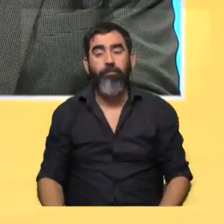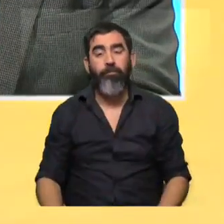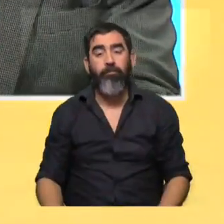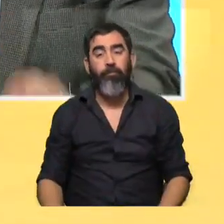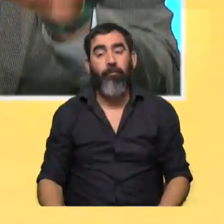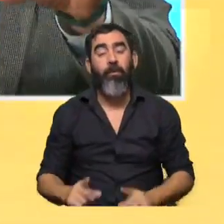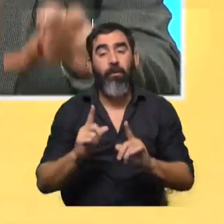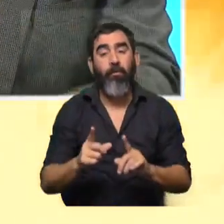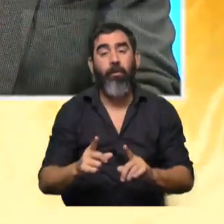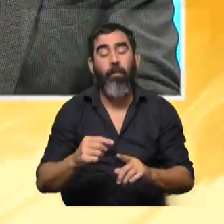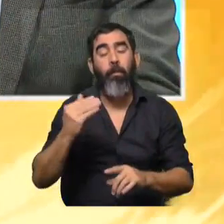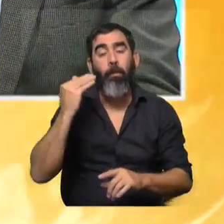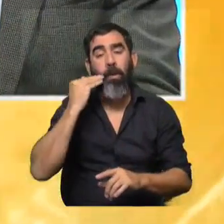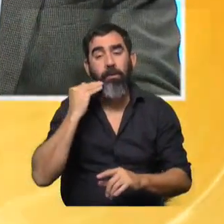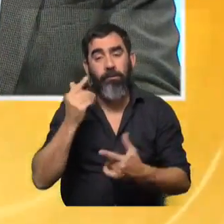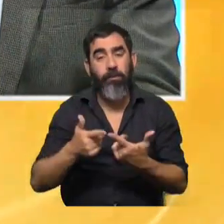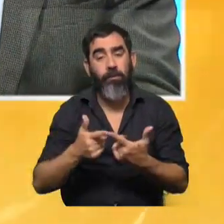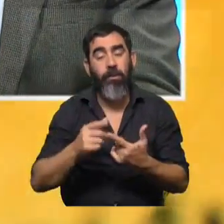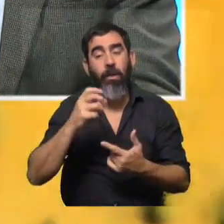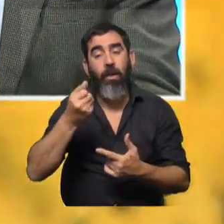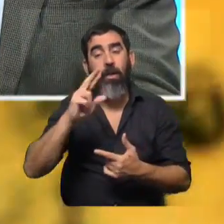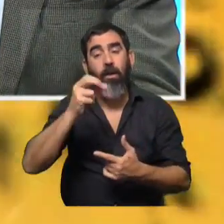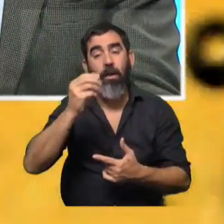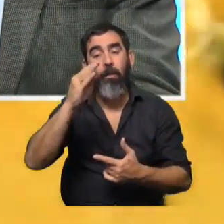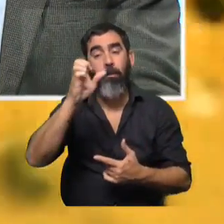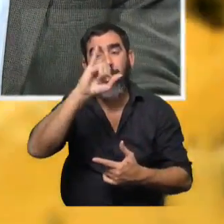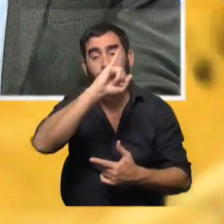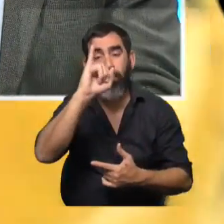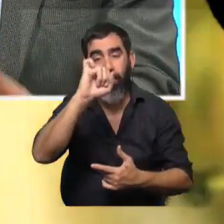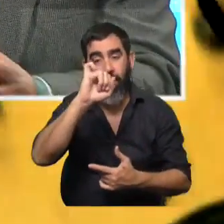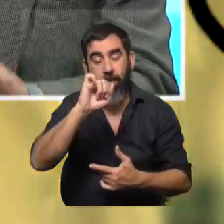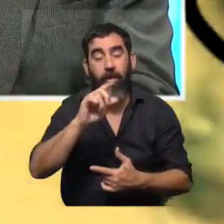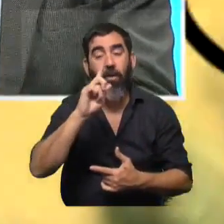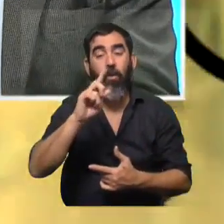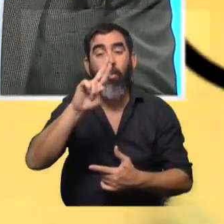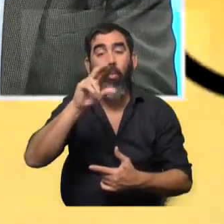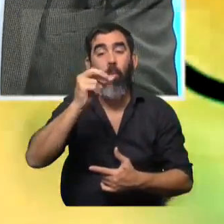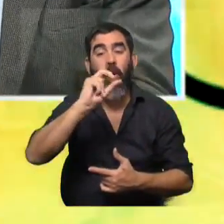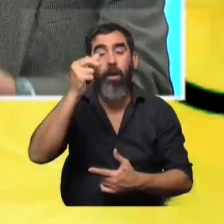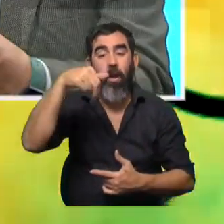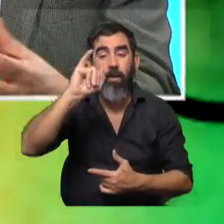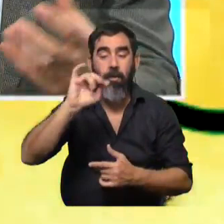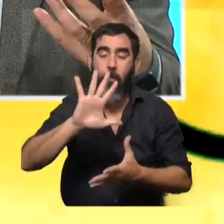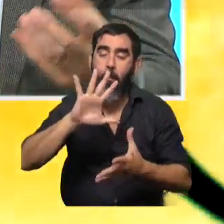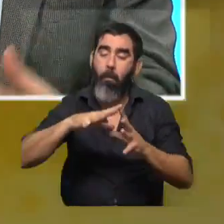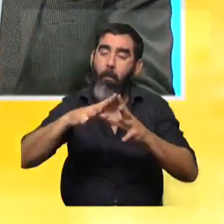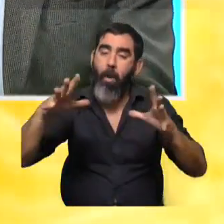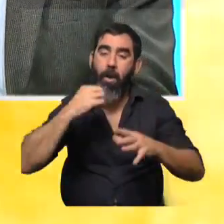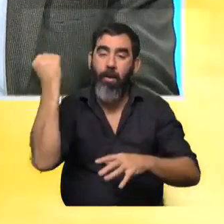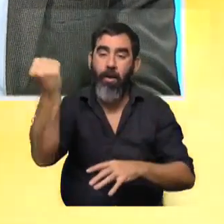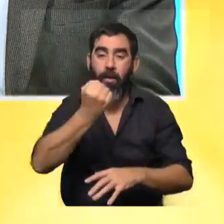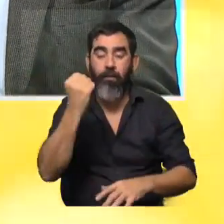en el acuífero Mercedes, el Arapey, bueno, el guaraní, que es un poco la estrella porque es el más